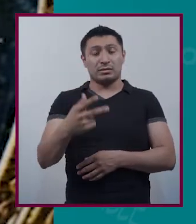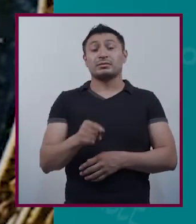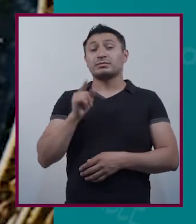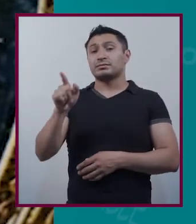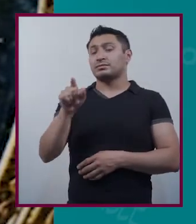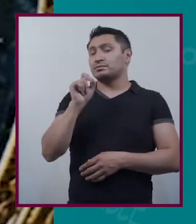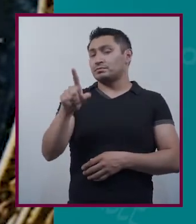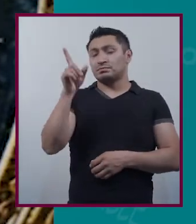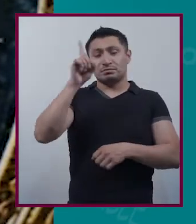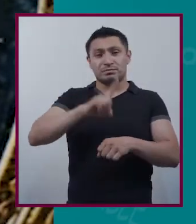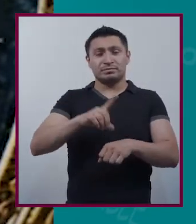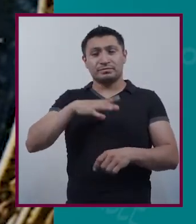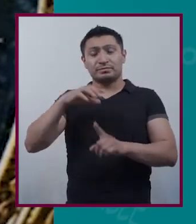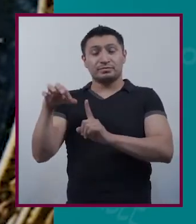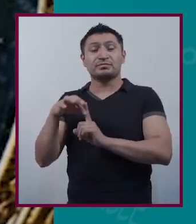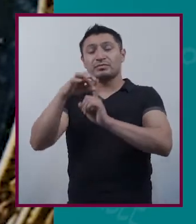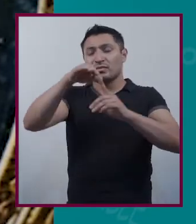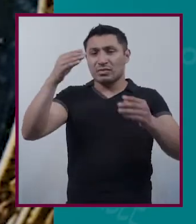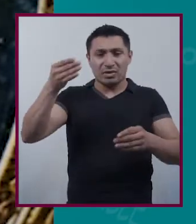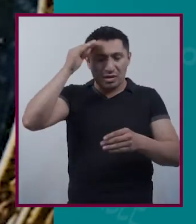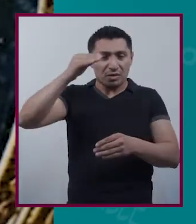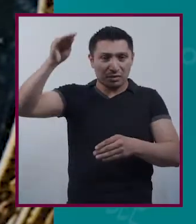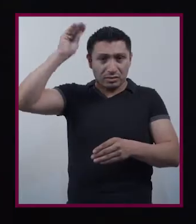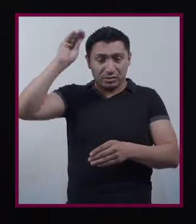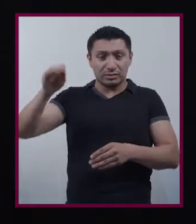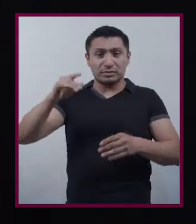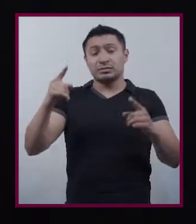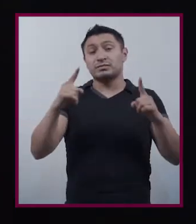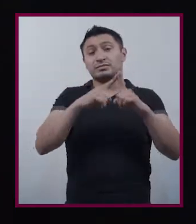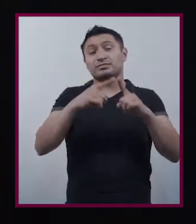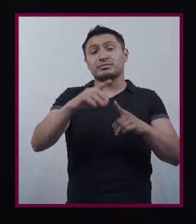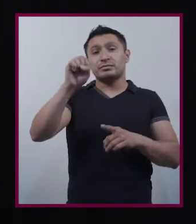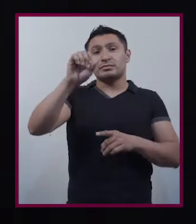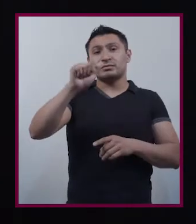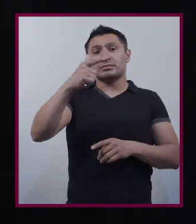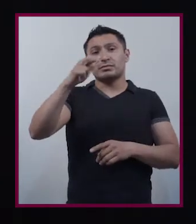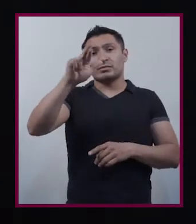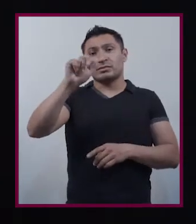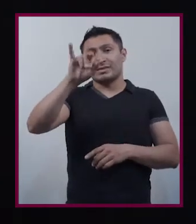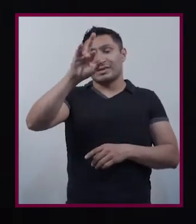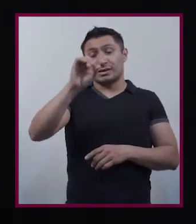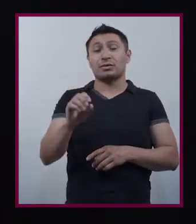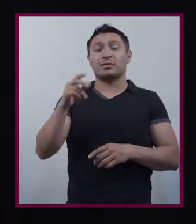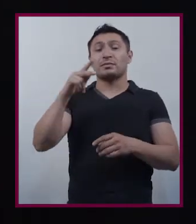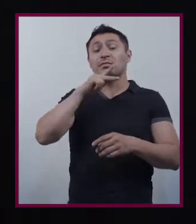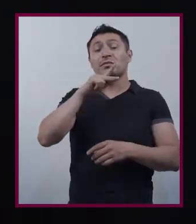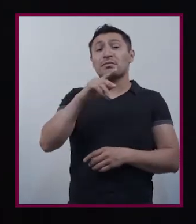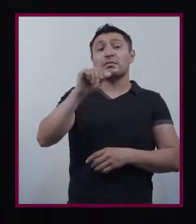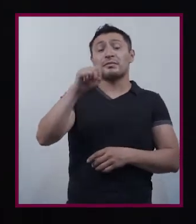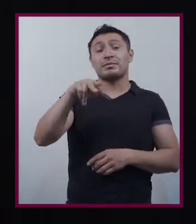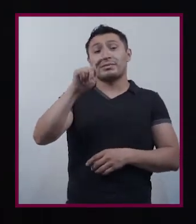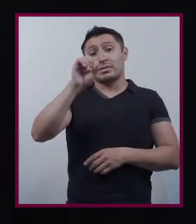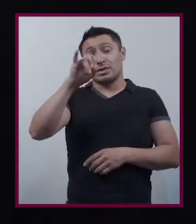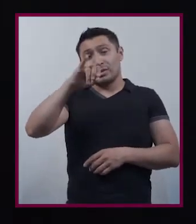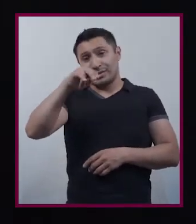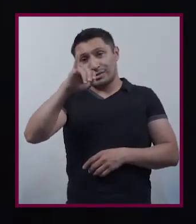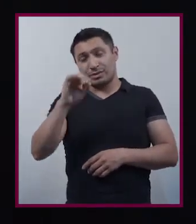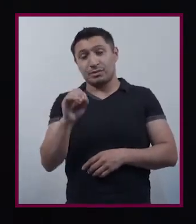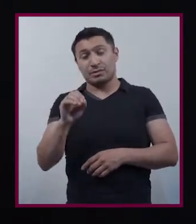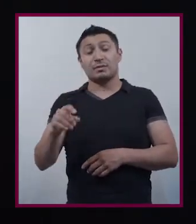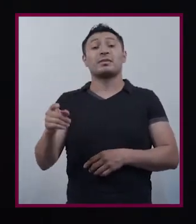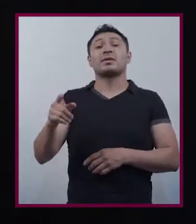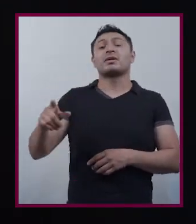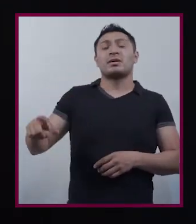ese mismo día la llevaron a bautizar a la parroquia del Sagrario. Sus padres fueron Antonio Rodríguez de Velasco y Jiménez,